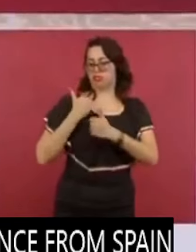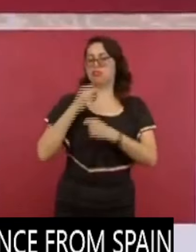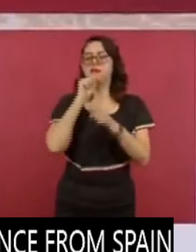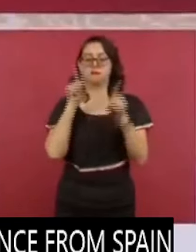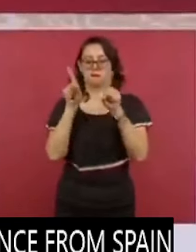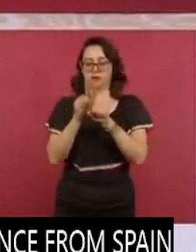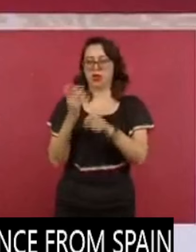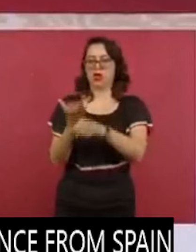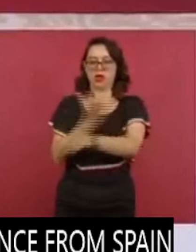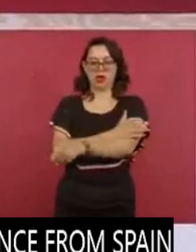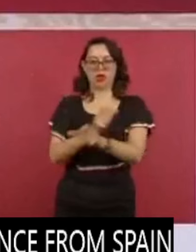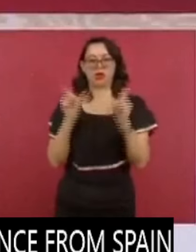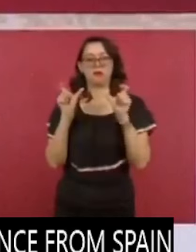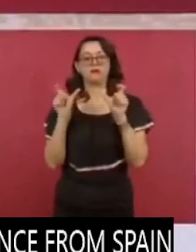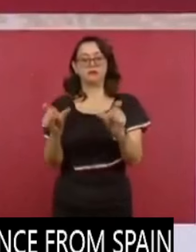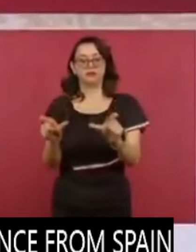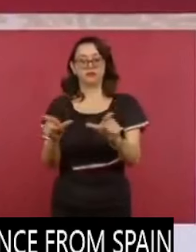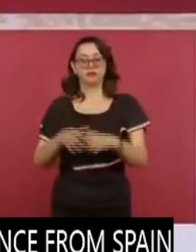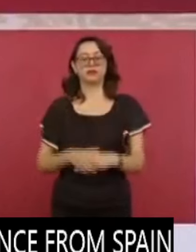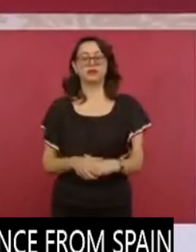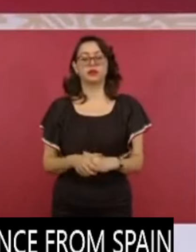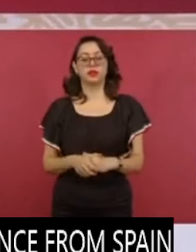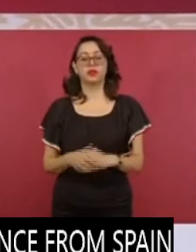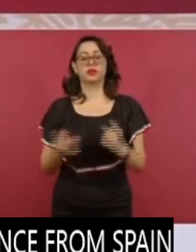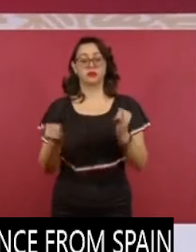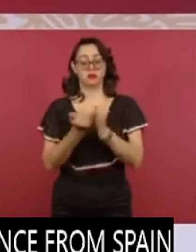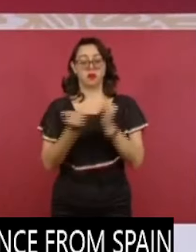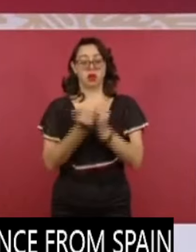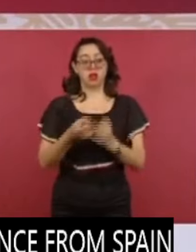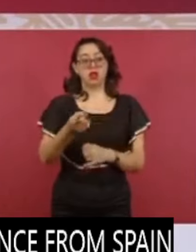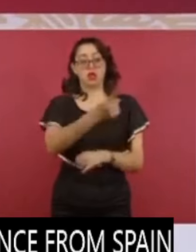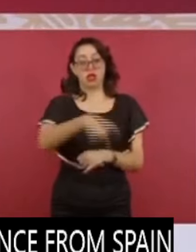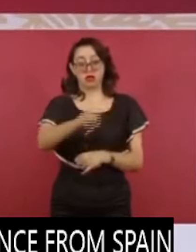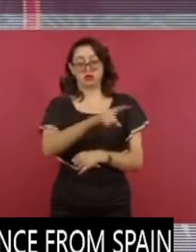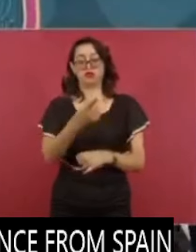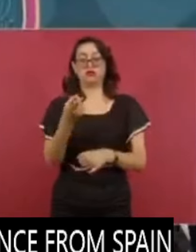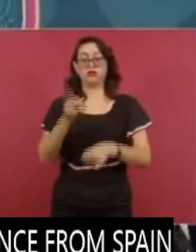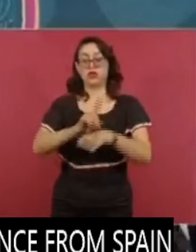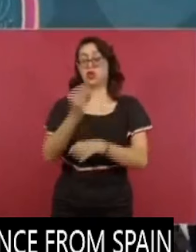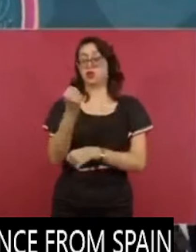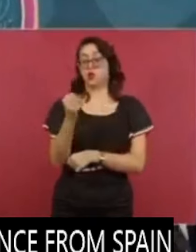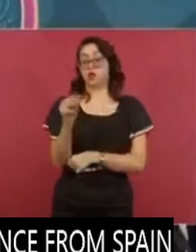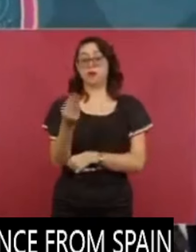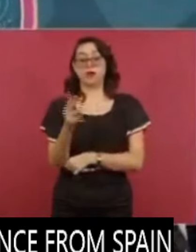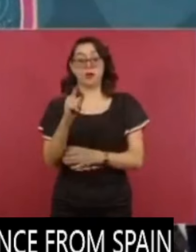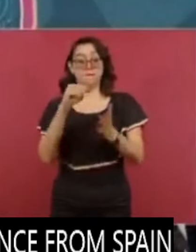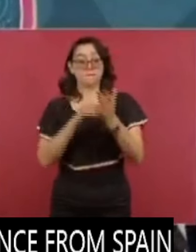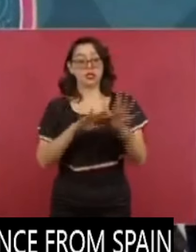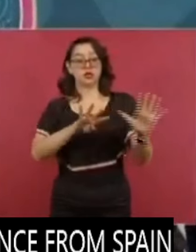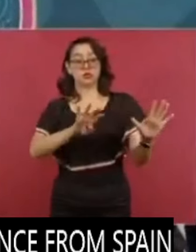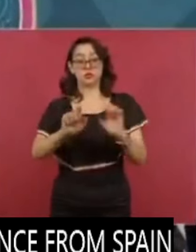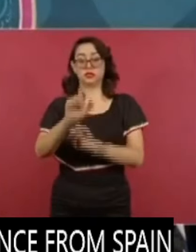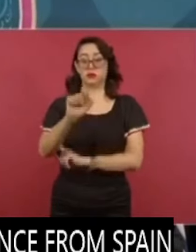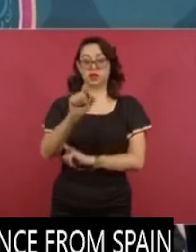la última carga alzable por los cadetes de caballería el día 9 de mayo